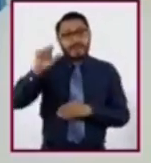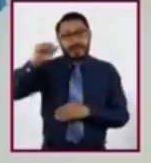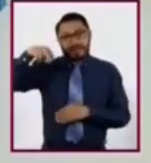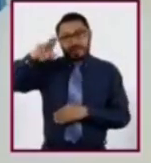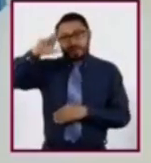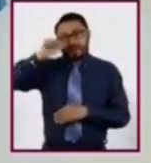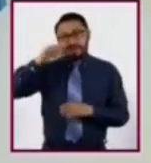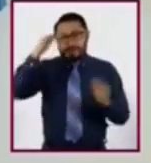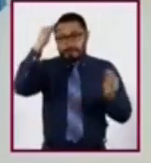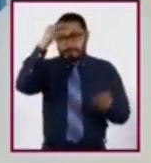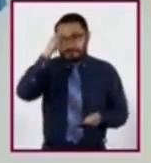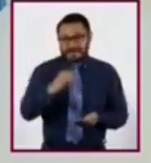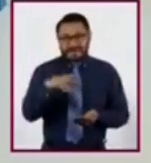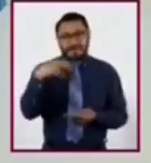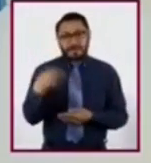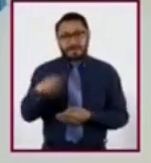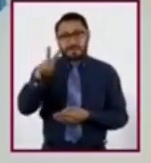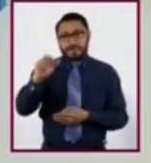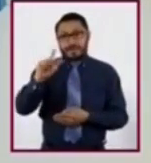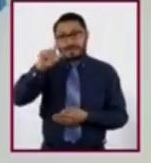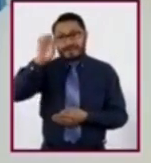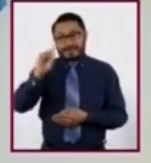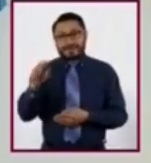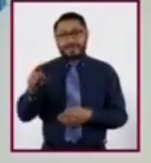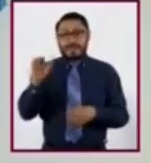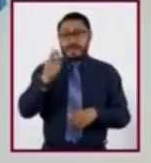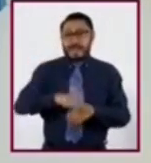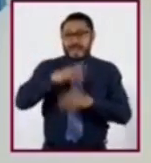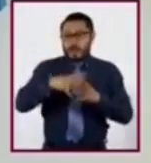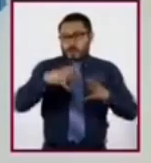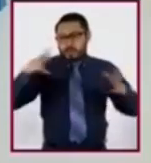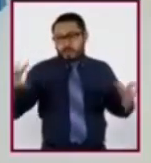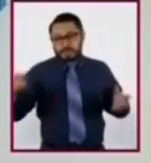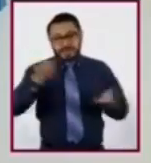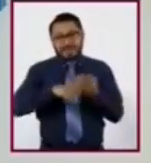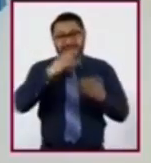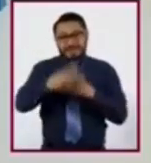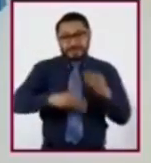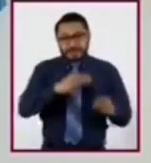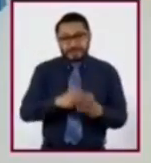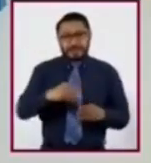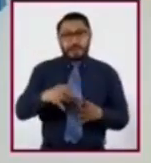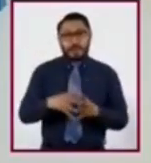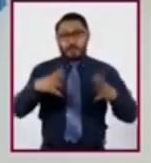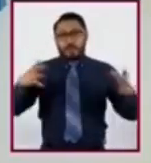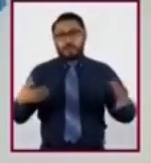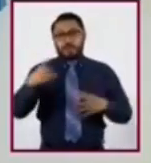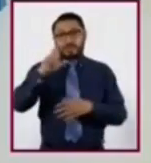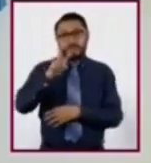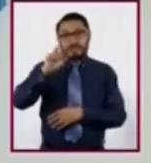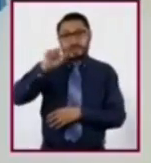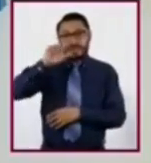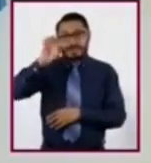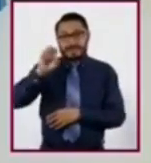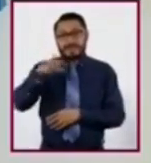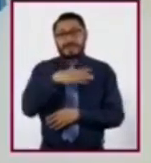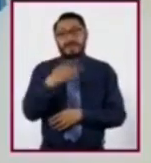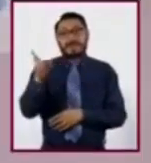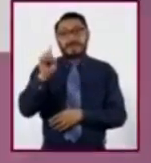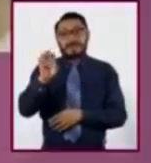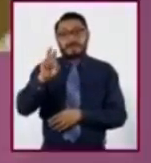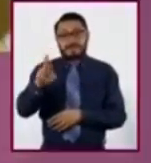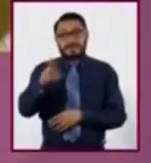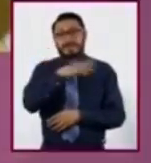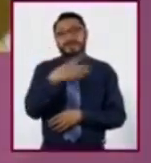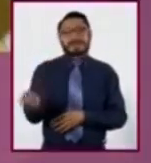que se les llama valles. Tal vez el valle más extenso del planeta sea el Gran Valle del Rift, localizado en África.